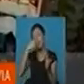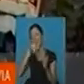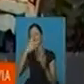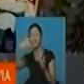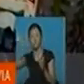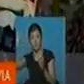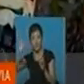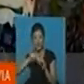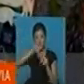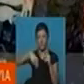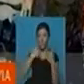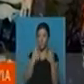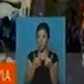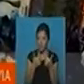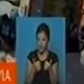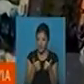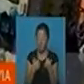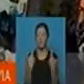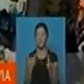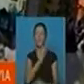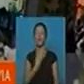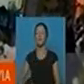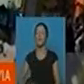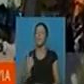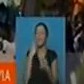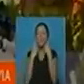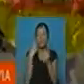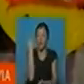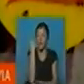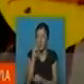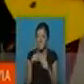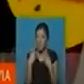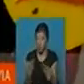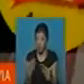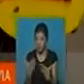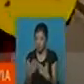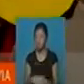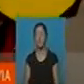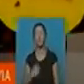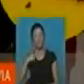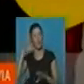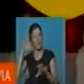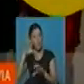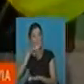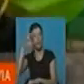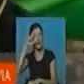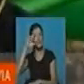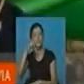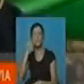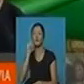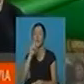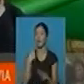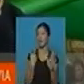Estado ha aumentado su control de la economía. No hubo expropiaciones, me acuerdo que Repsol dijo que se iba del país, que